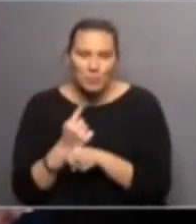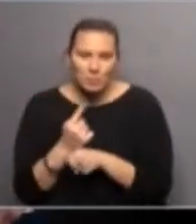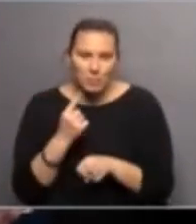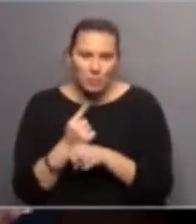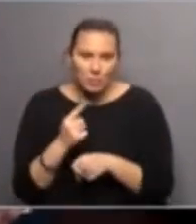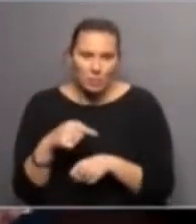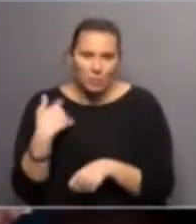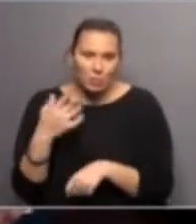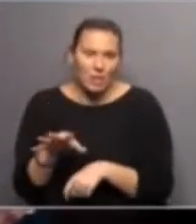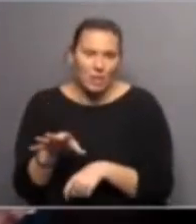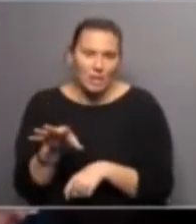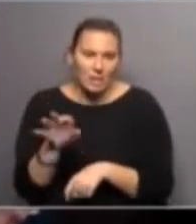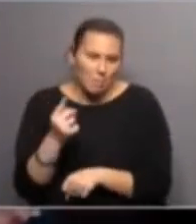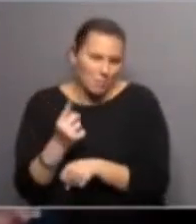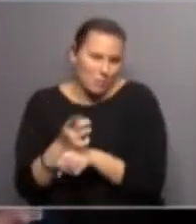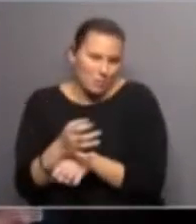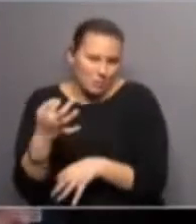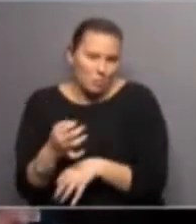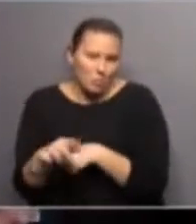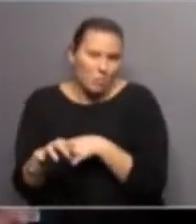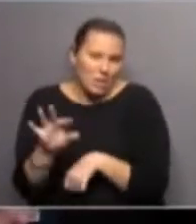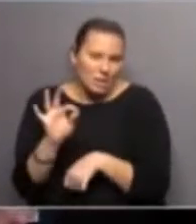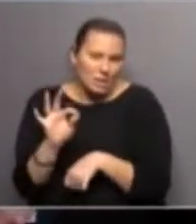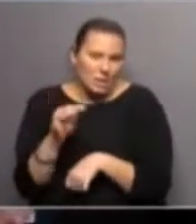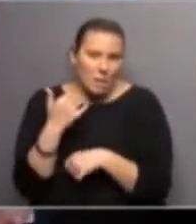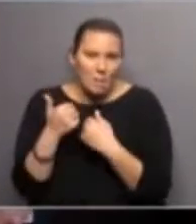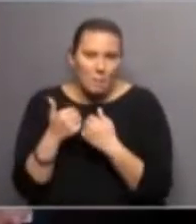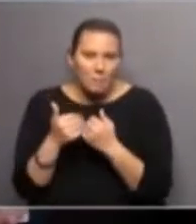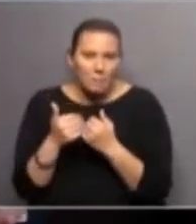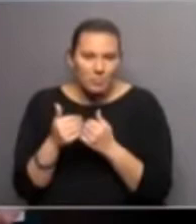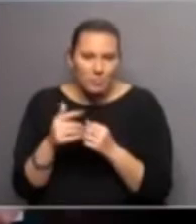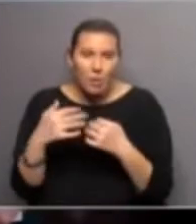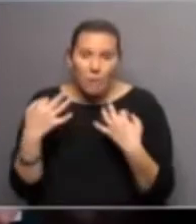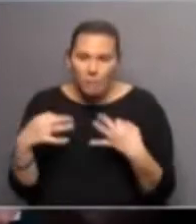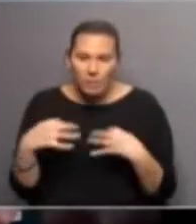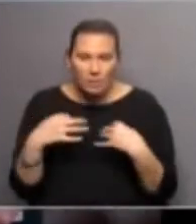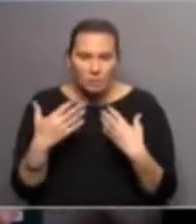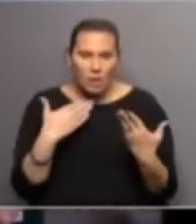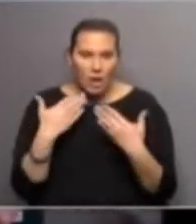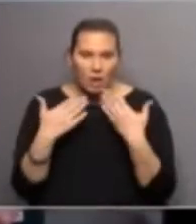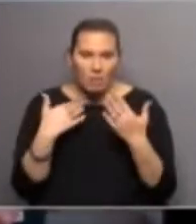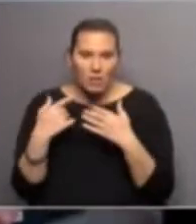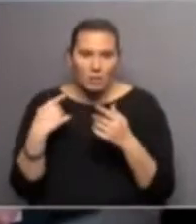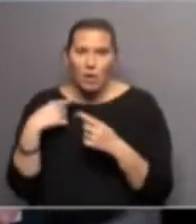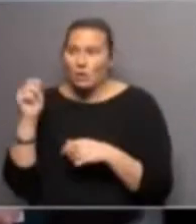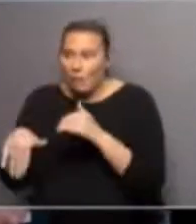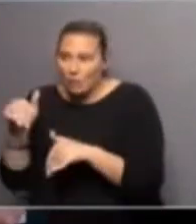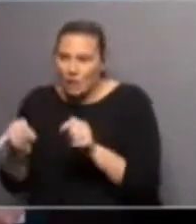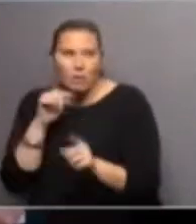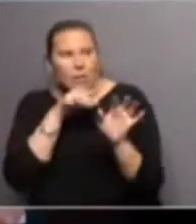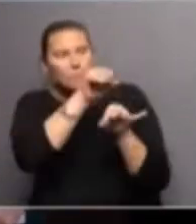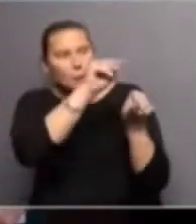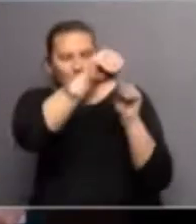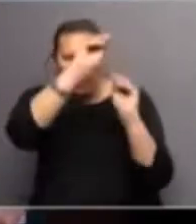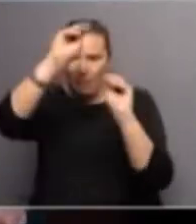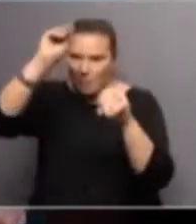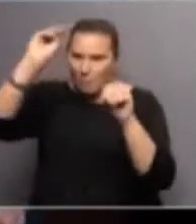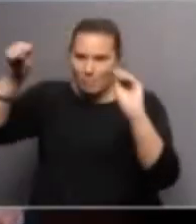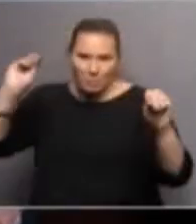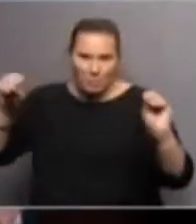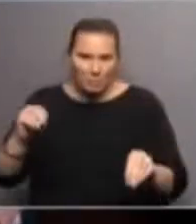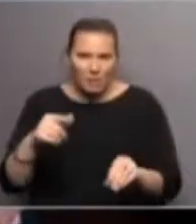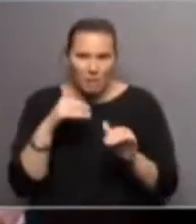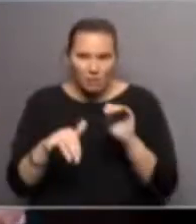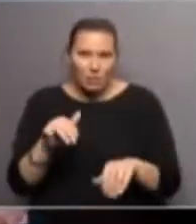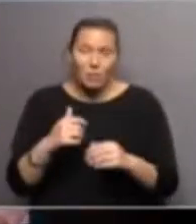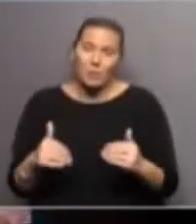después elegían el resto, ¿no? Y empezamos, no, era increíble. Acá estoy hablando con fulano, te está votando, acá hablo con otro. Tremendo. Fue muy bueno. Y